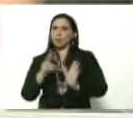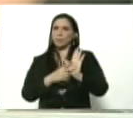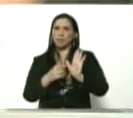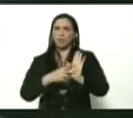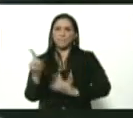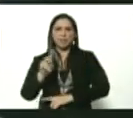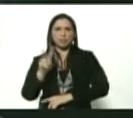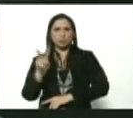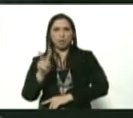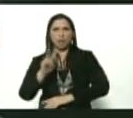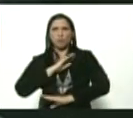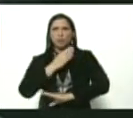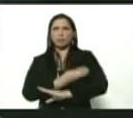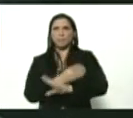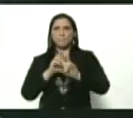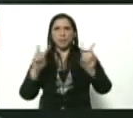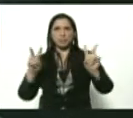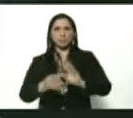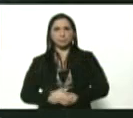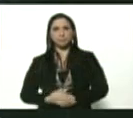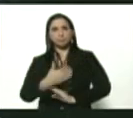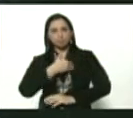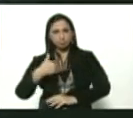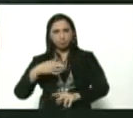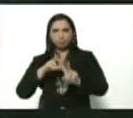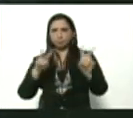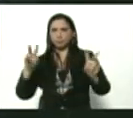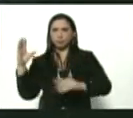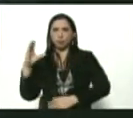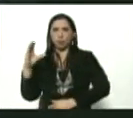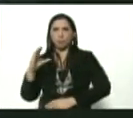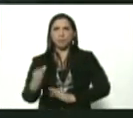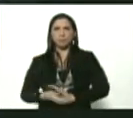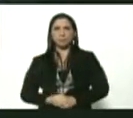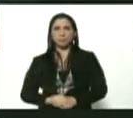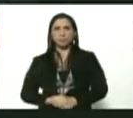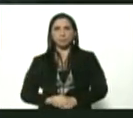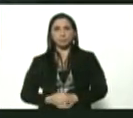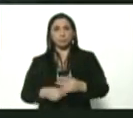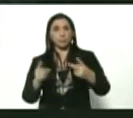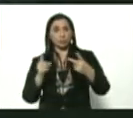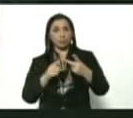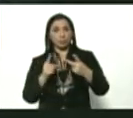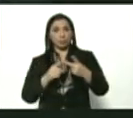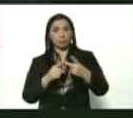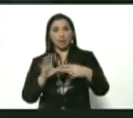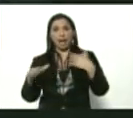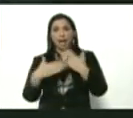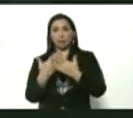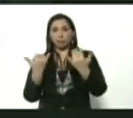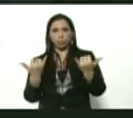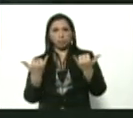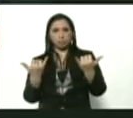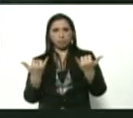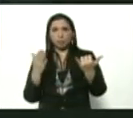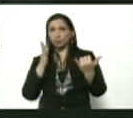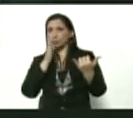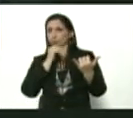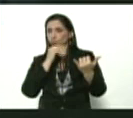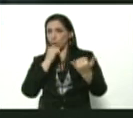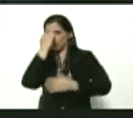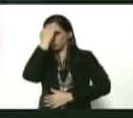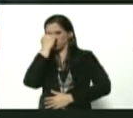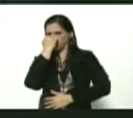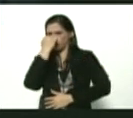es una fuerza de paz y queremos la paz de Colombia. En segundo lugar, hasta ahora no hay